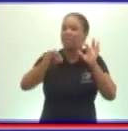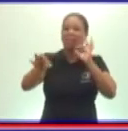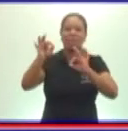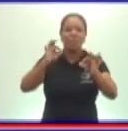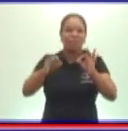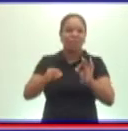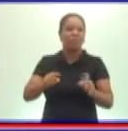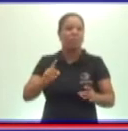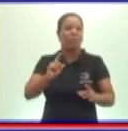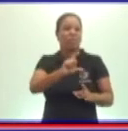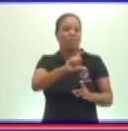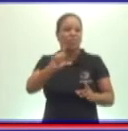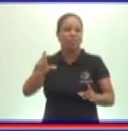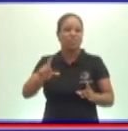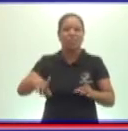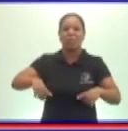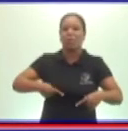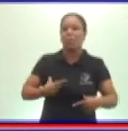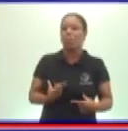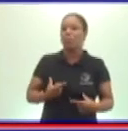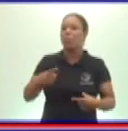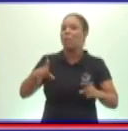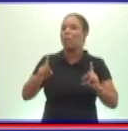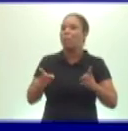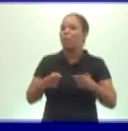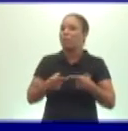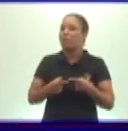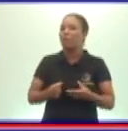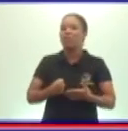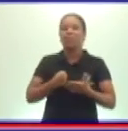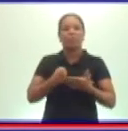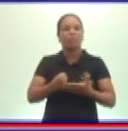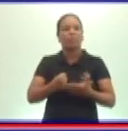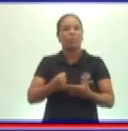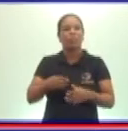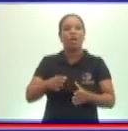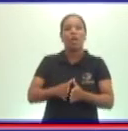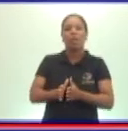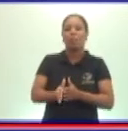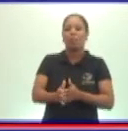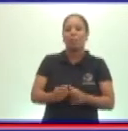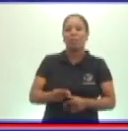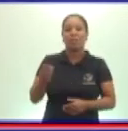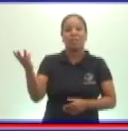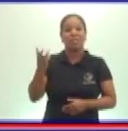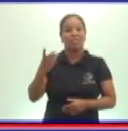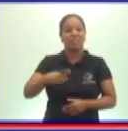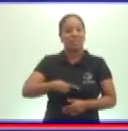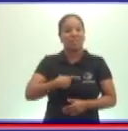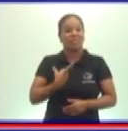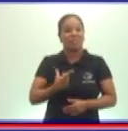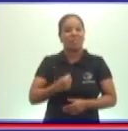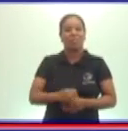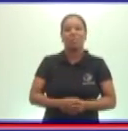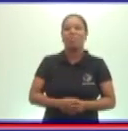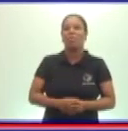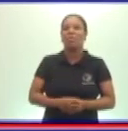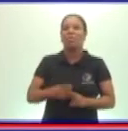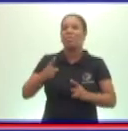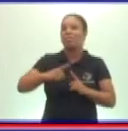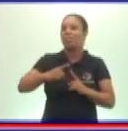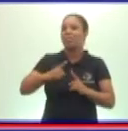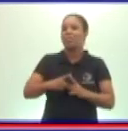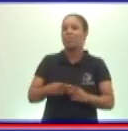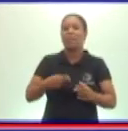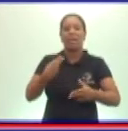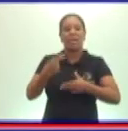política, que como representación tributa al comportamiento. Y por lo tanto ahí les dejo la tercera actividad independiente, que es elaborar